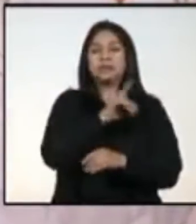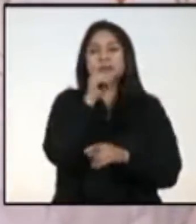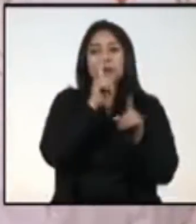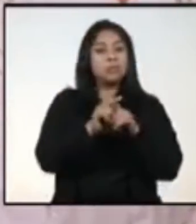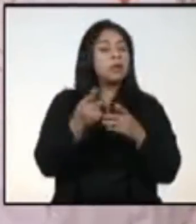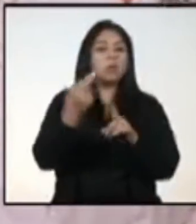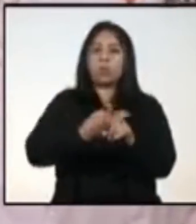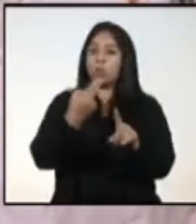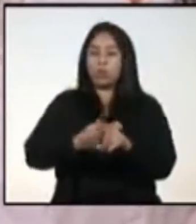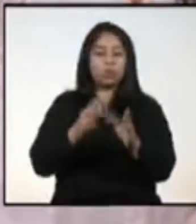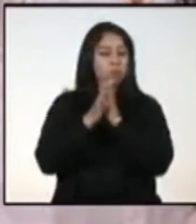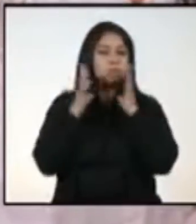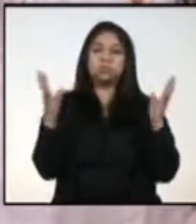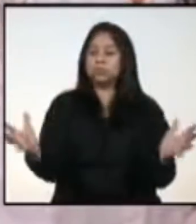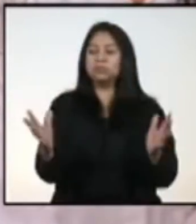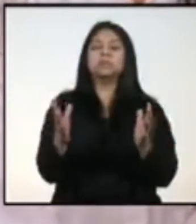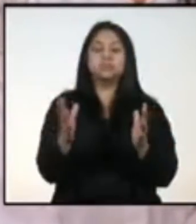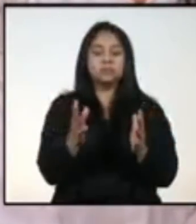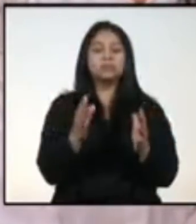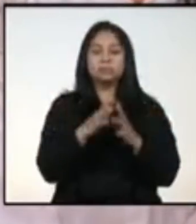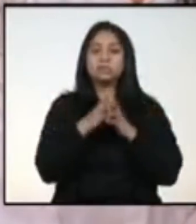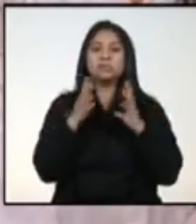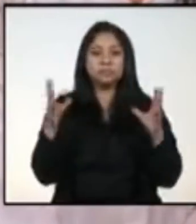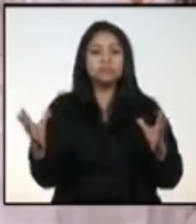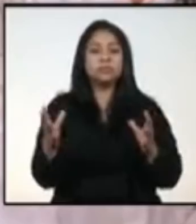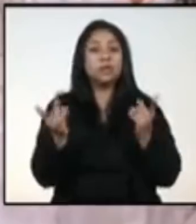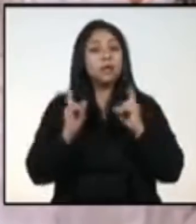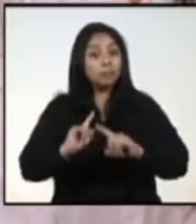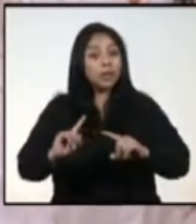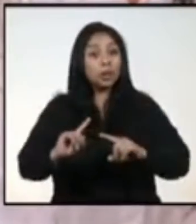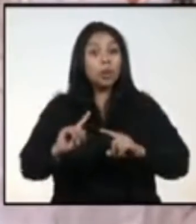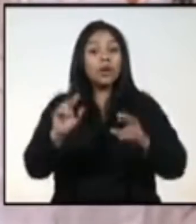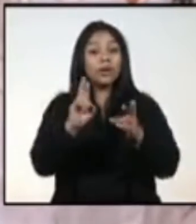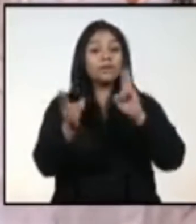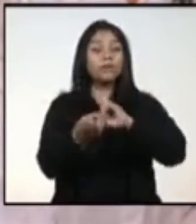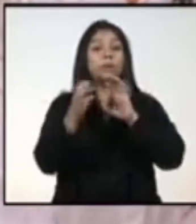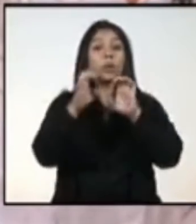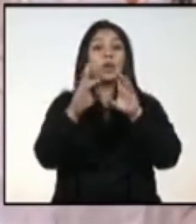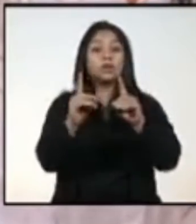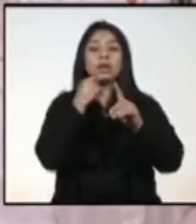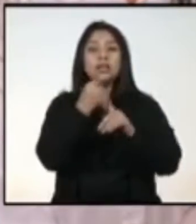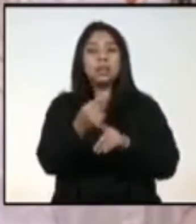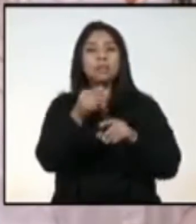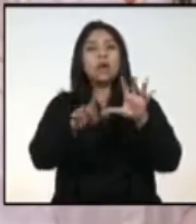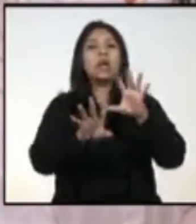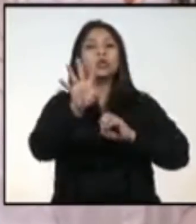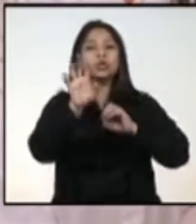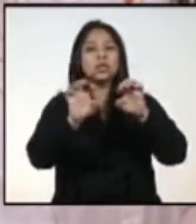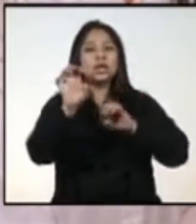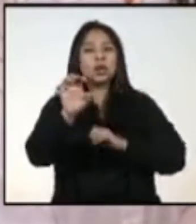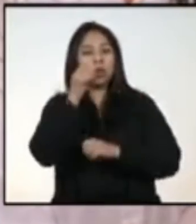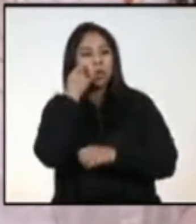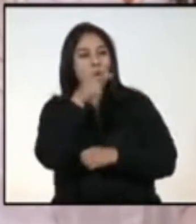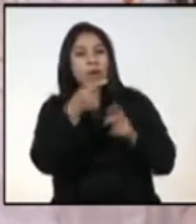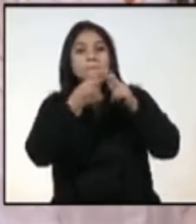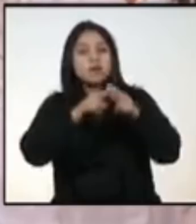grande, el reto es inmensamente grande, pero la reforma educativa, le dijimos el 14 de enero,